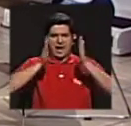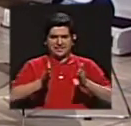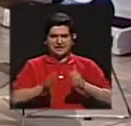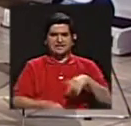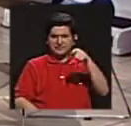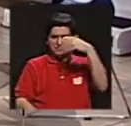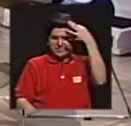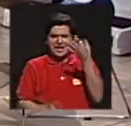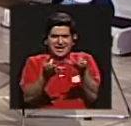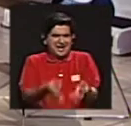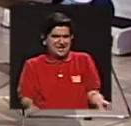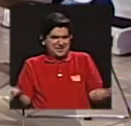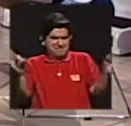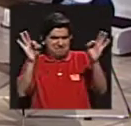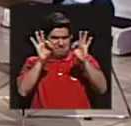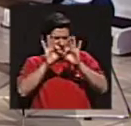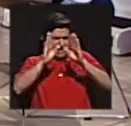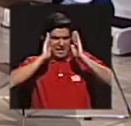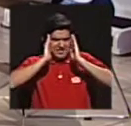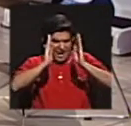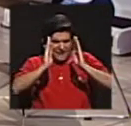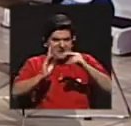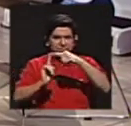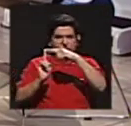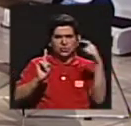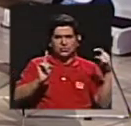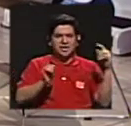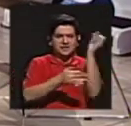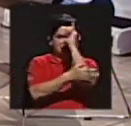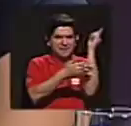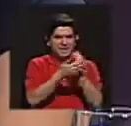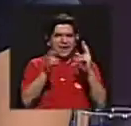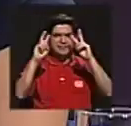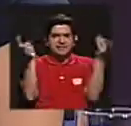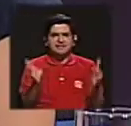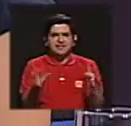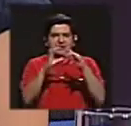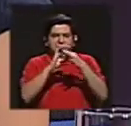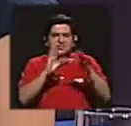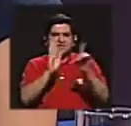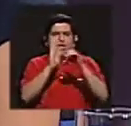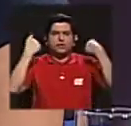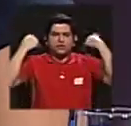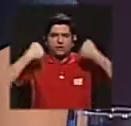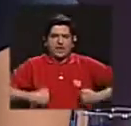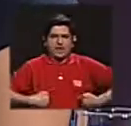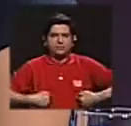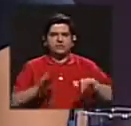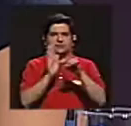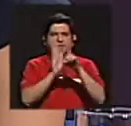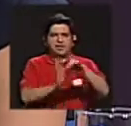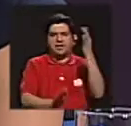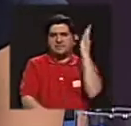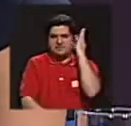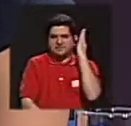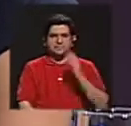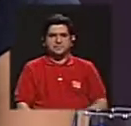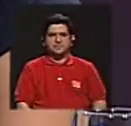y qué tan importante es abordar desde el arte temas relacionados a los derechos humanos, a los derechos de las